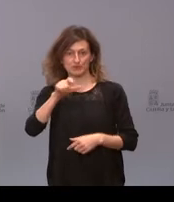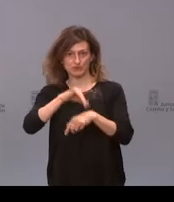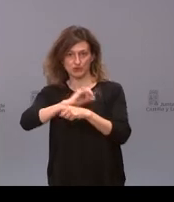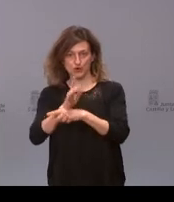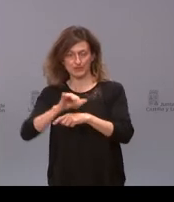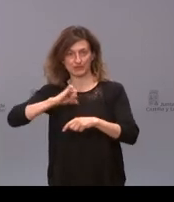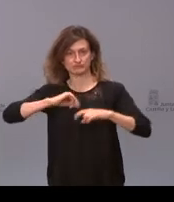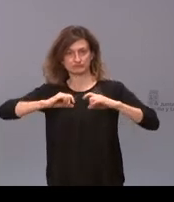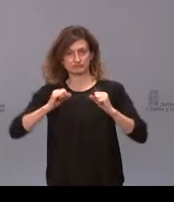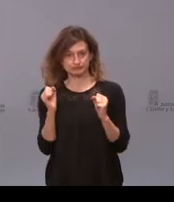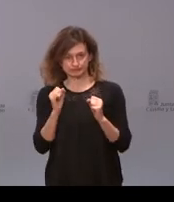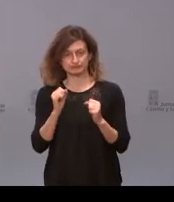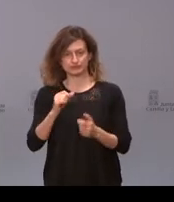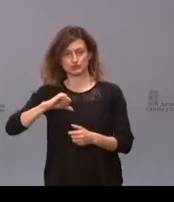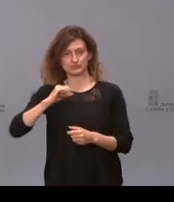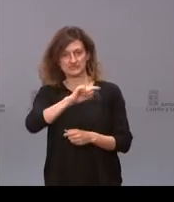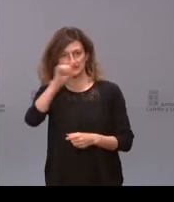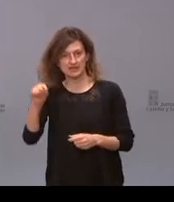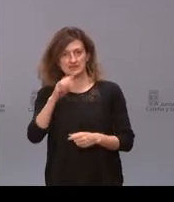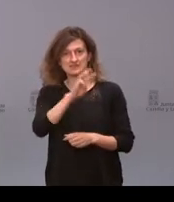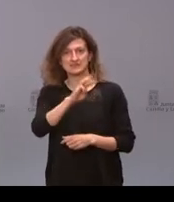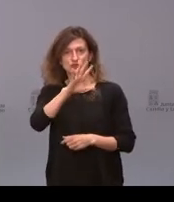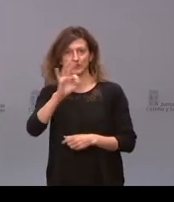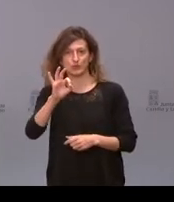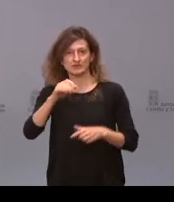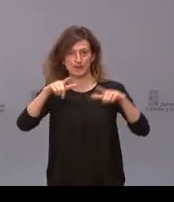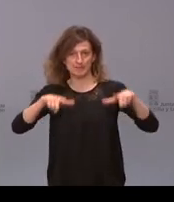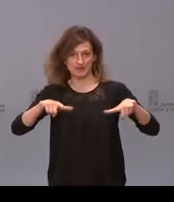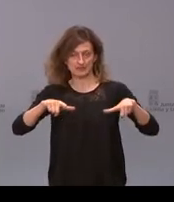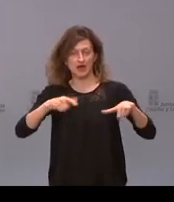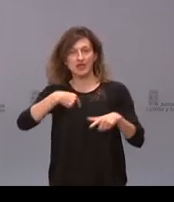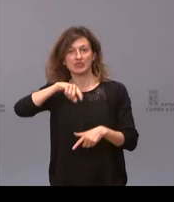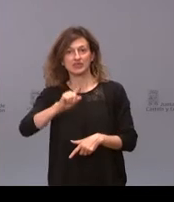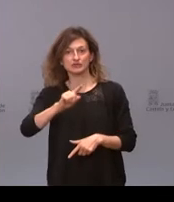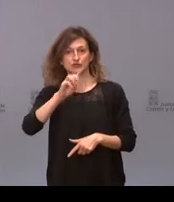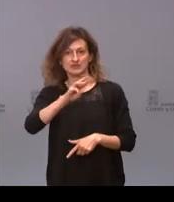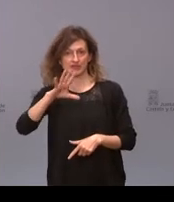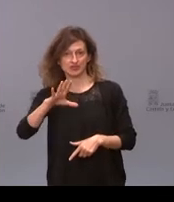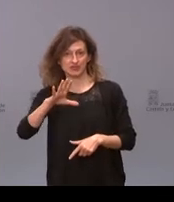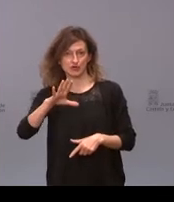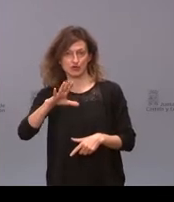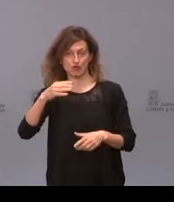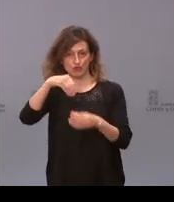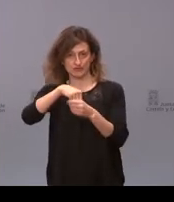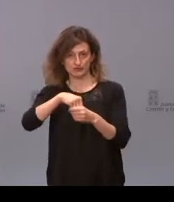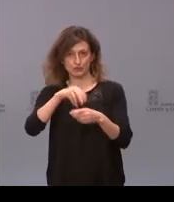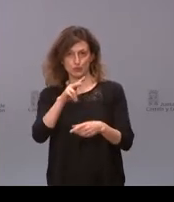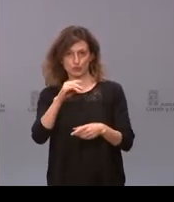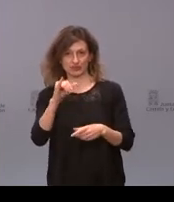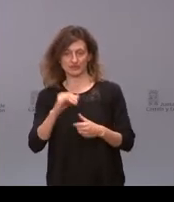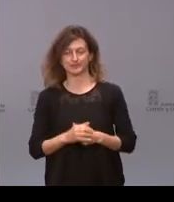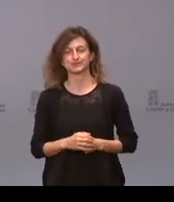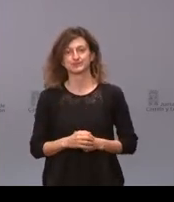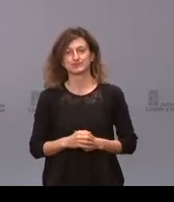ingresados en nuestros hospitales 350 están en planta y 135 están en nuestras unidades de críticos